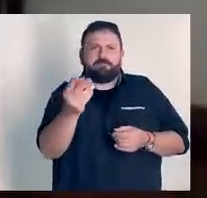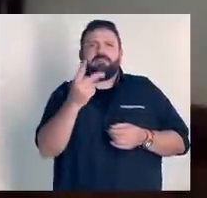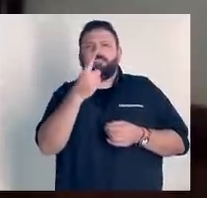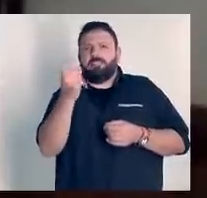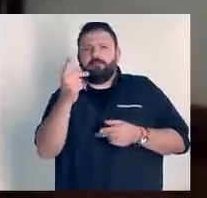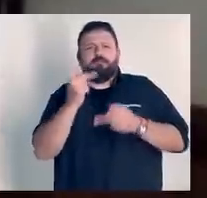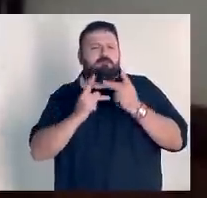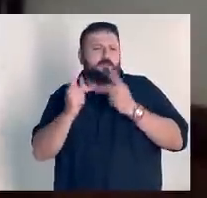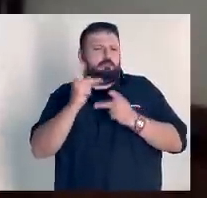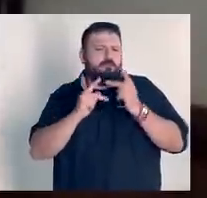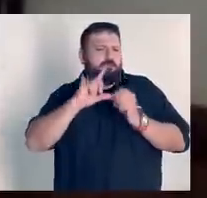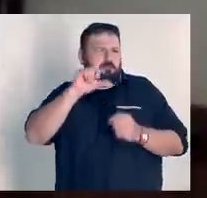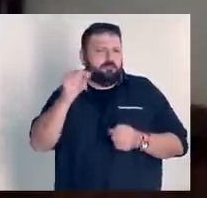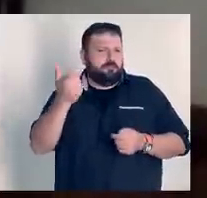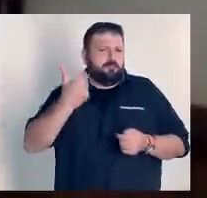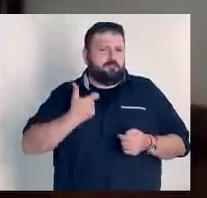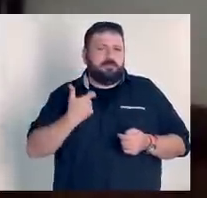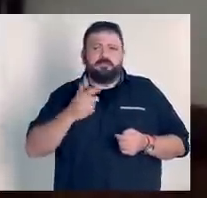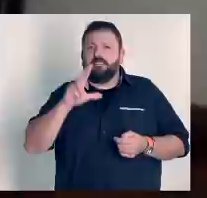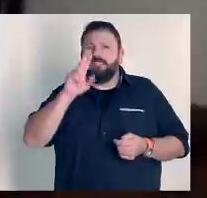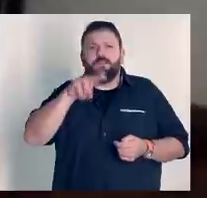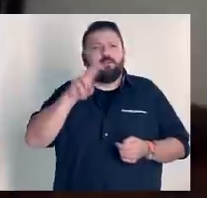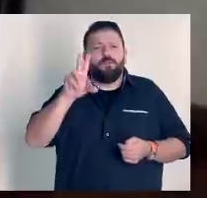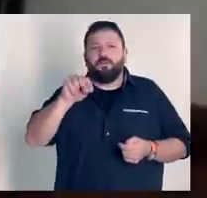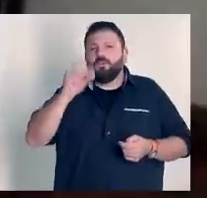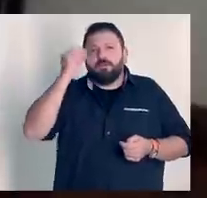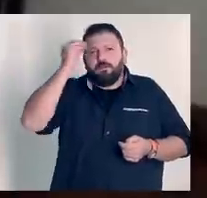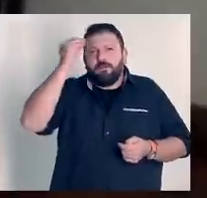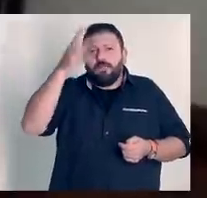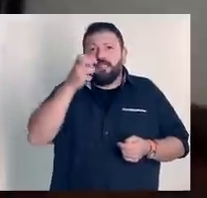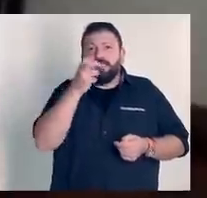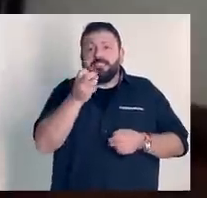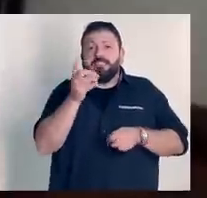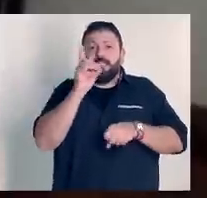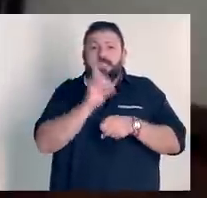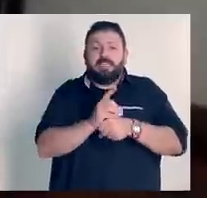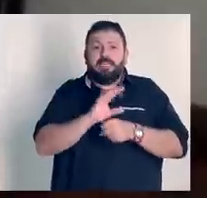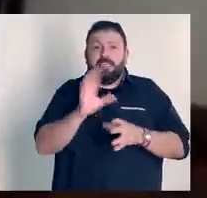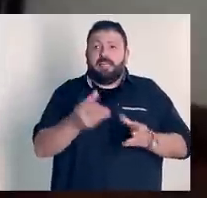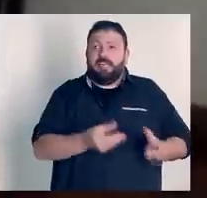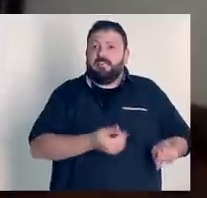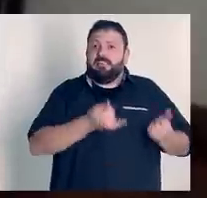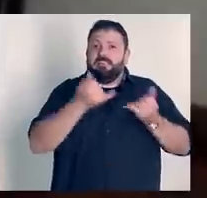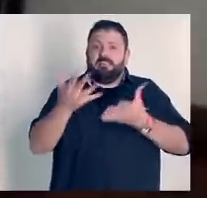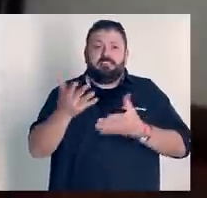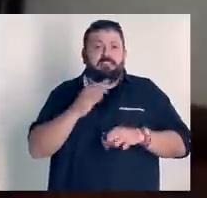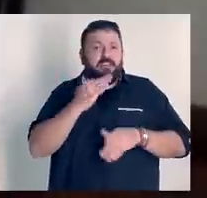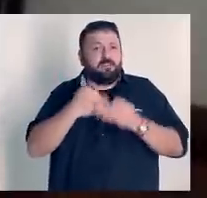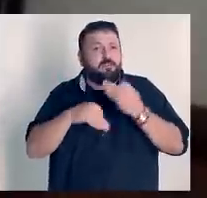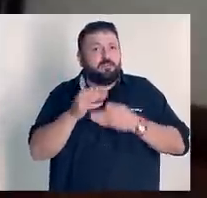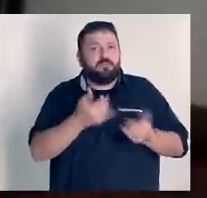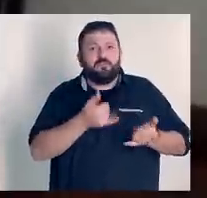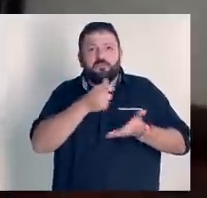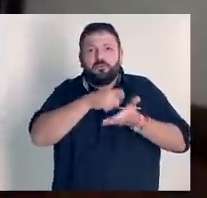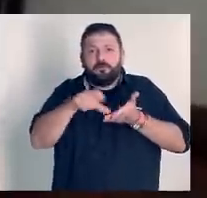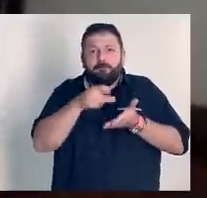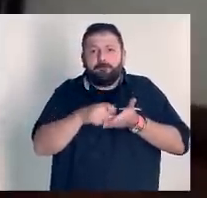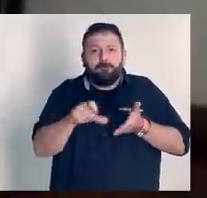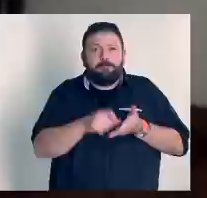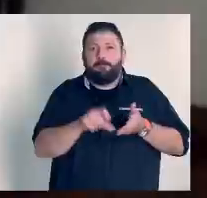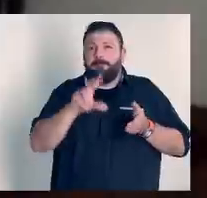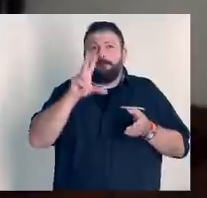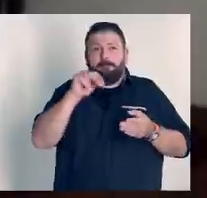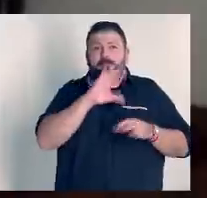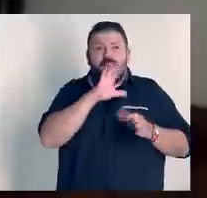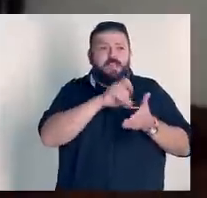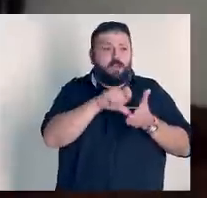no hay problema. Y no se me va a olvidar ese primer día que dimos 10 vueltas al Cedis, porque pues no había para comprar los